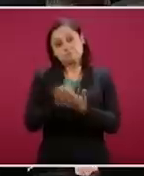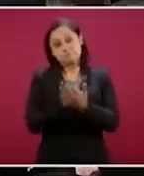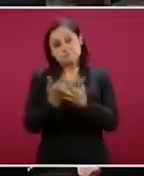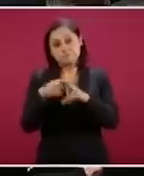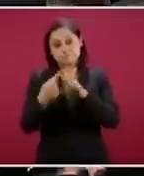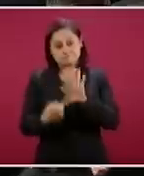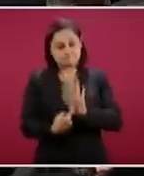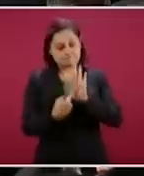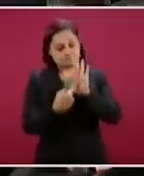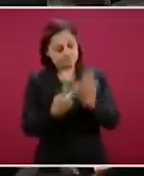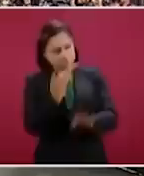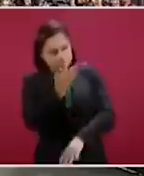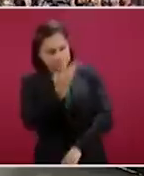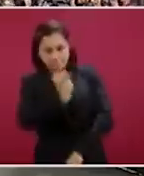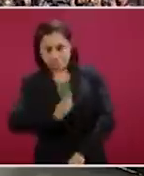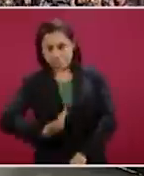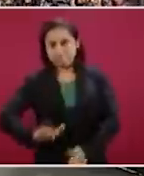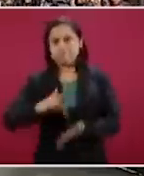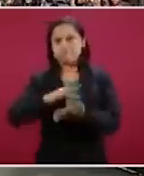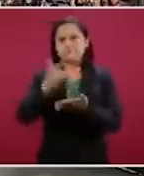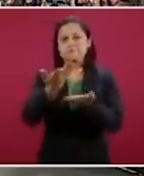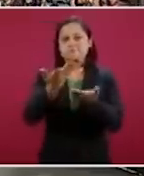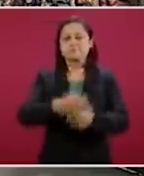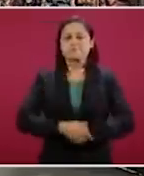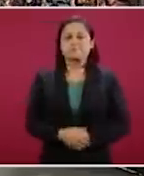señor presidente. Muchas gracias.